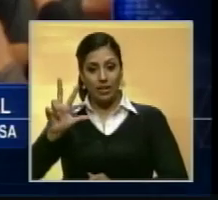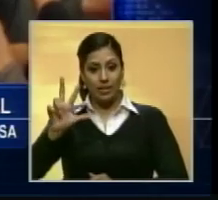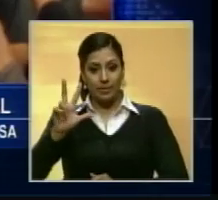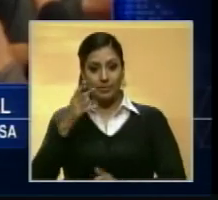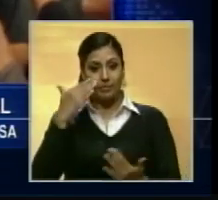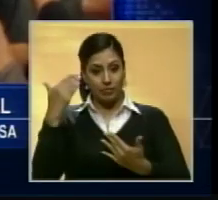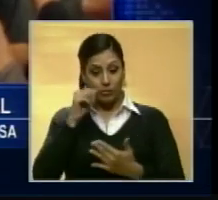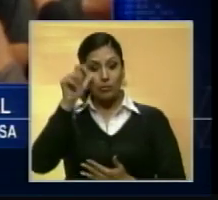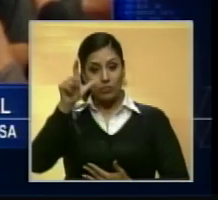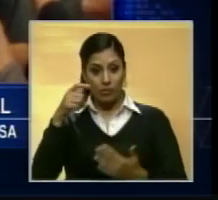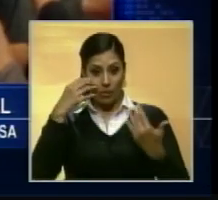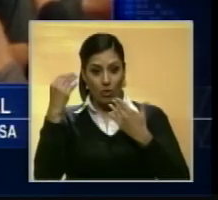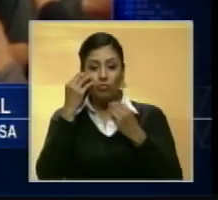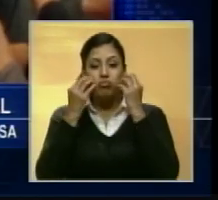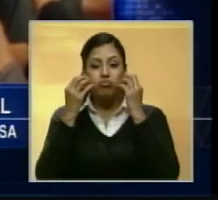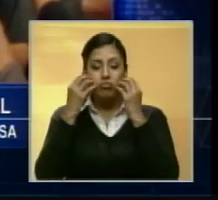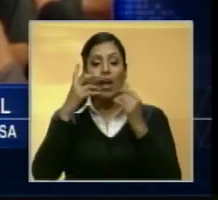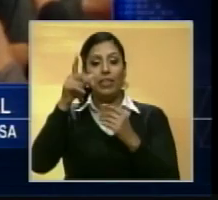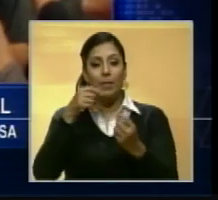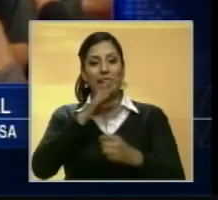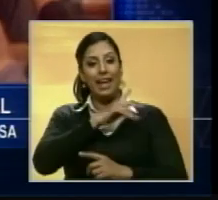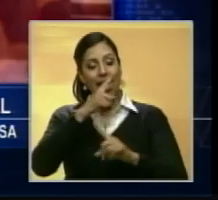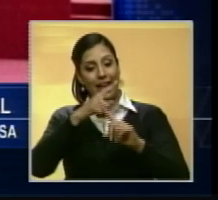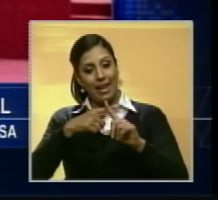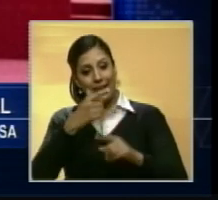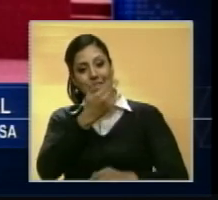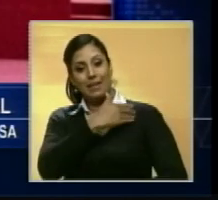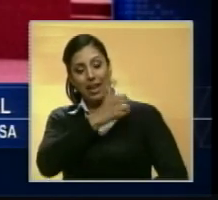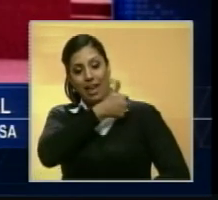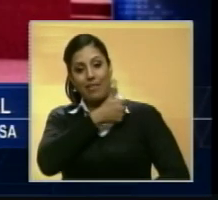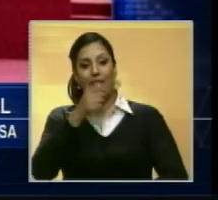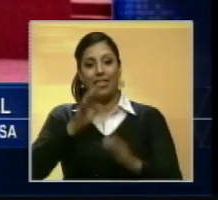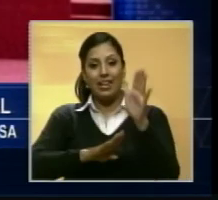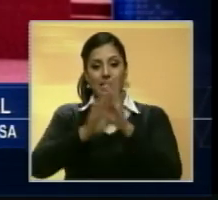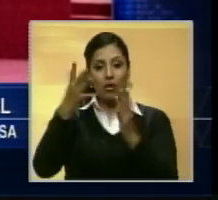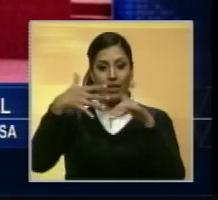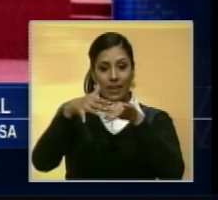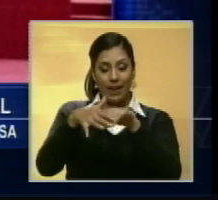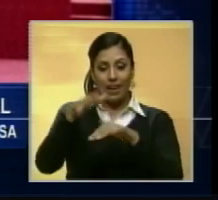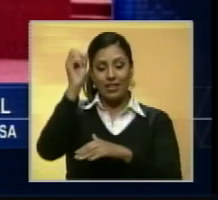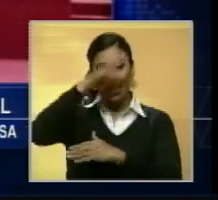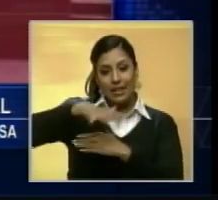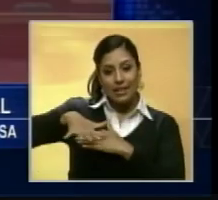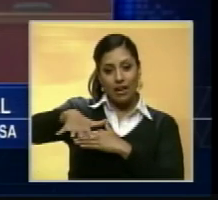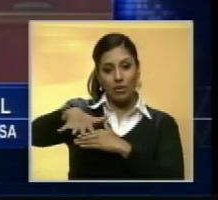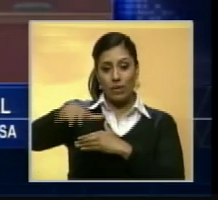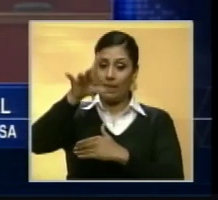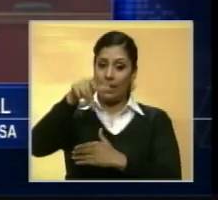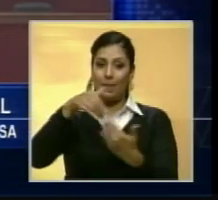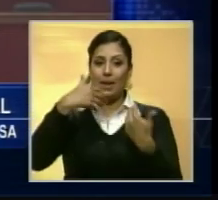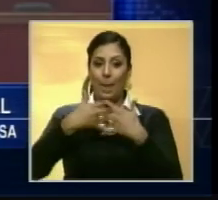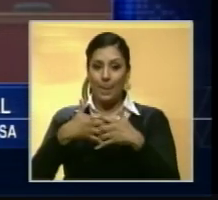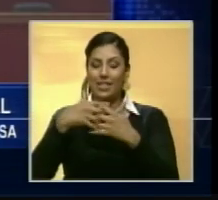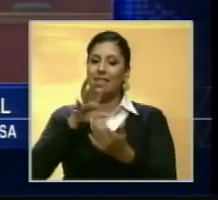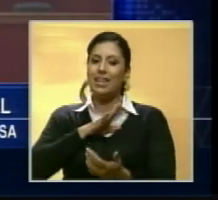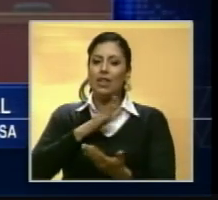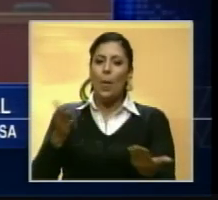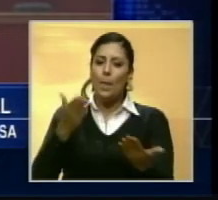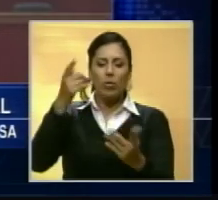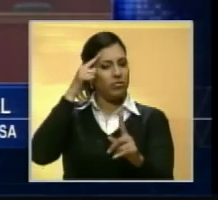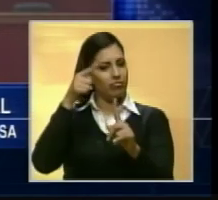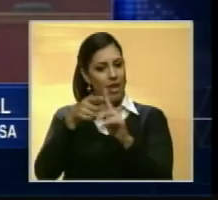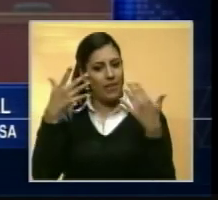2453. Luis Gilberto Rodríguez Molina también es jefe de la Región Estratégica de Desarrollo Integral Los Llanos, en REDI. La empresa BAER tiene como